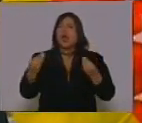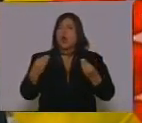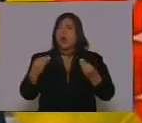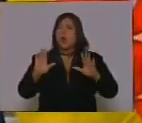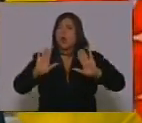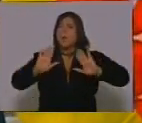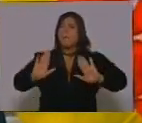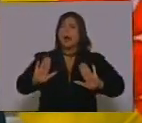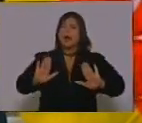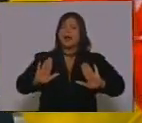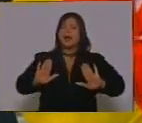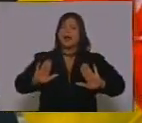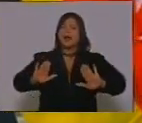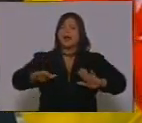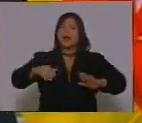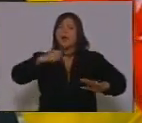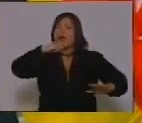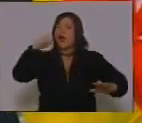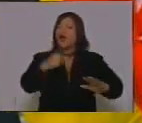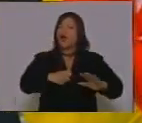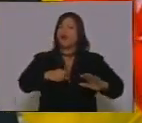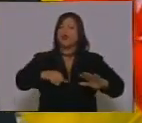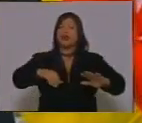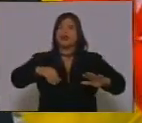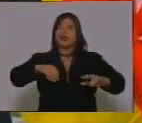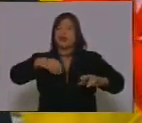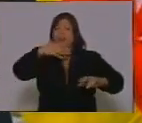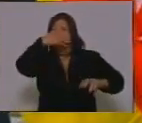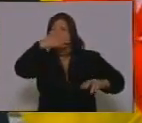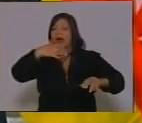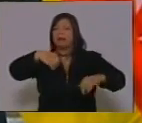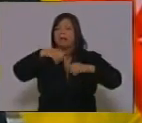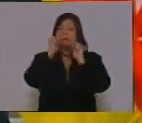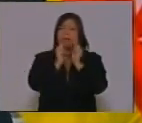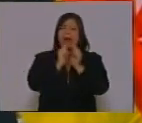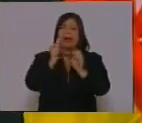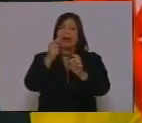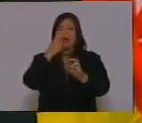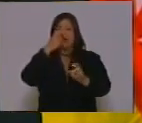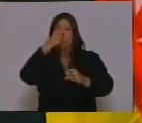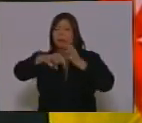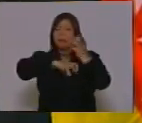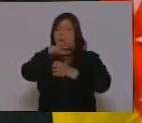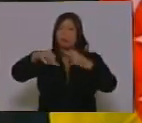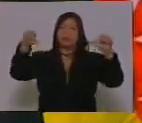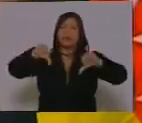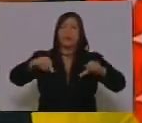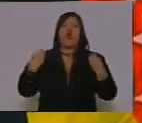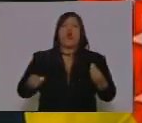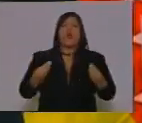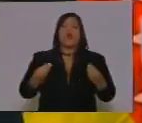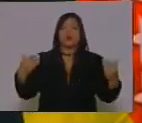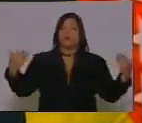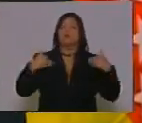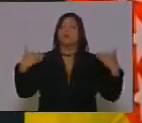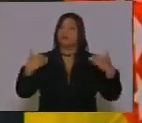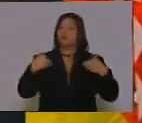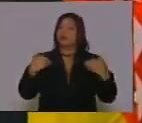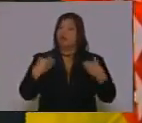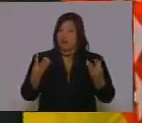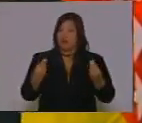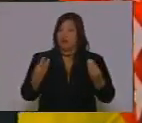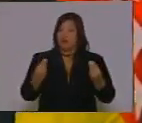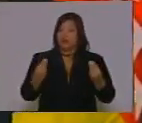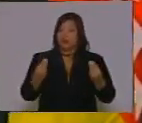detener tanto odio, tanto fascismo, tanta irracionalidad. Porque sufrimos los mirandinos y